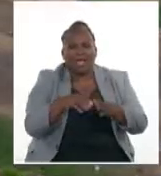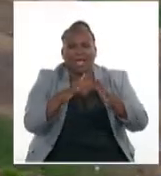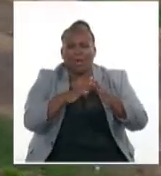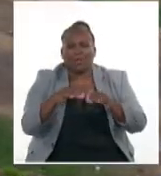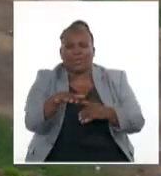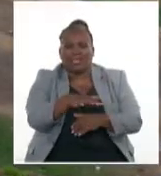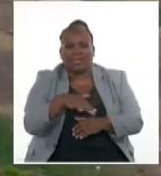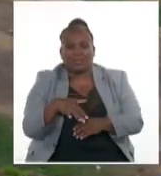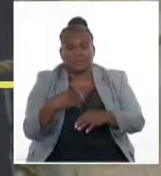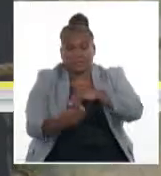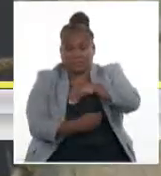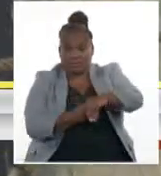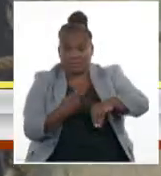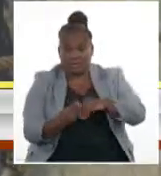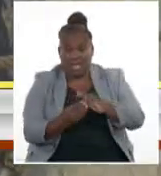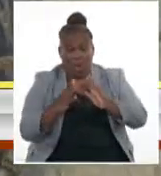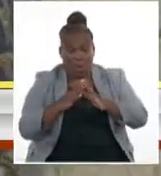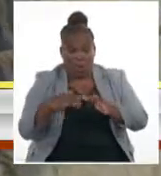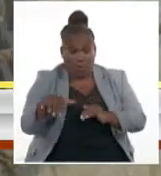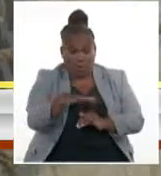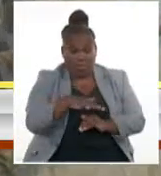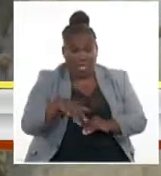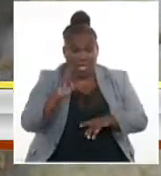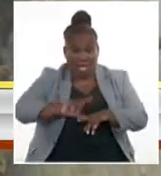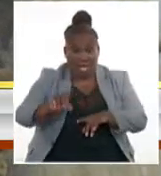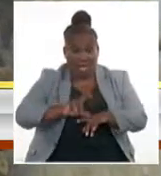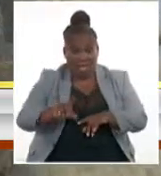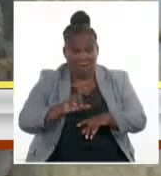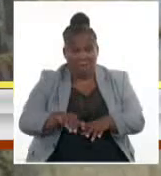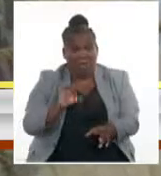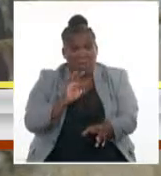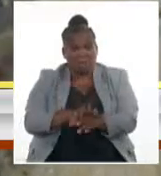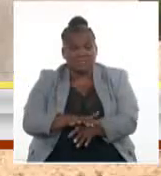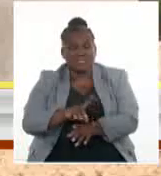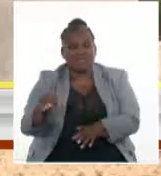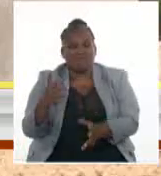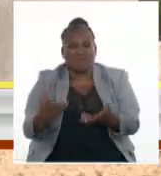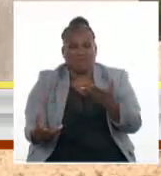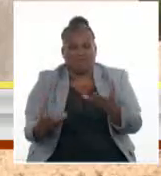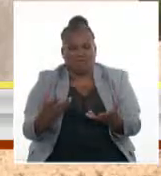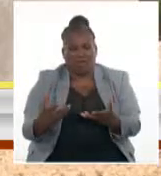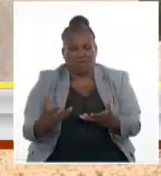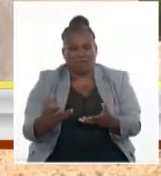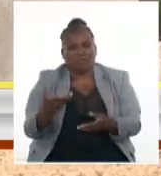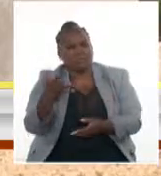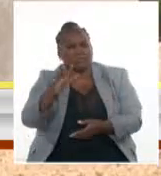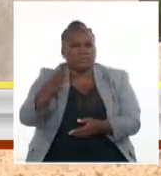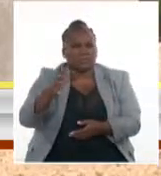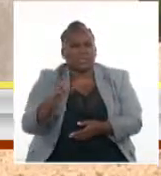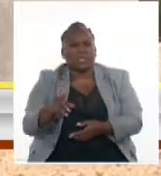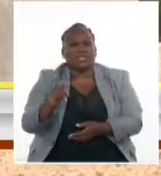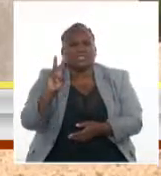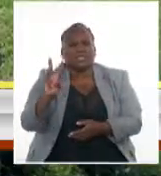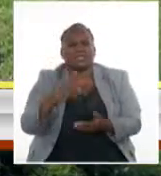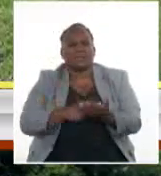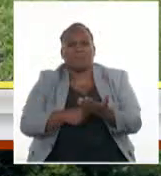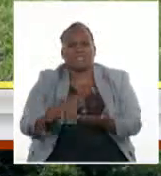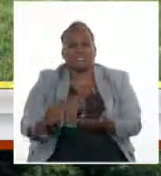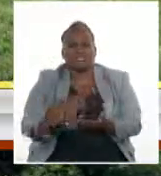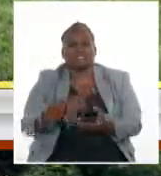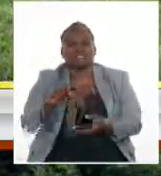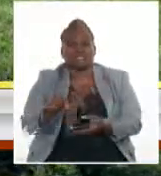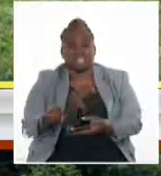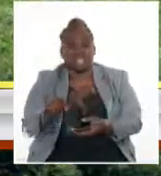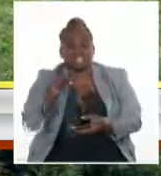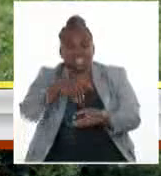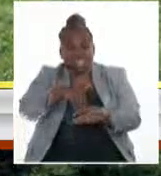Una transformación en varias comunidades rurales comenzó a ejecutarse en Cienfuegos hace aproximadamente 3 años. Es parte de los desafíos